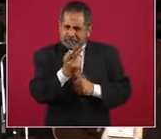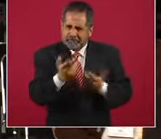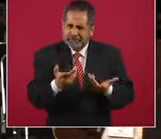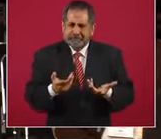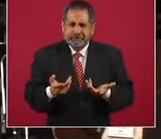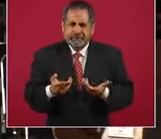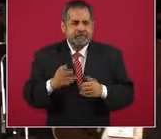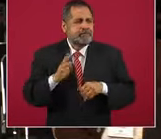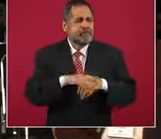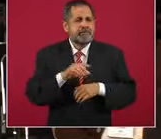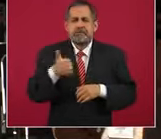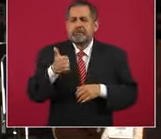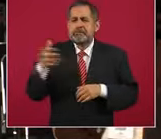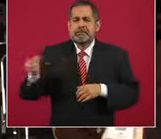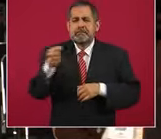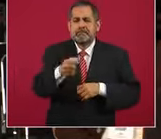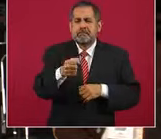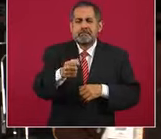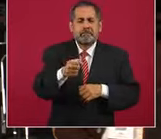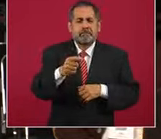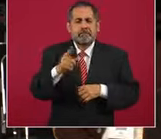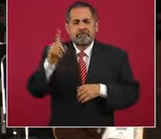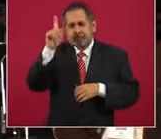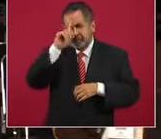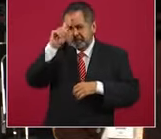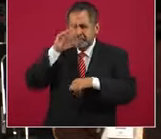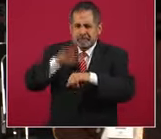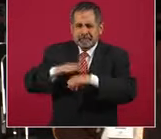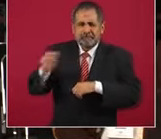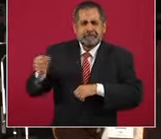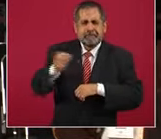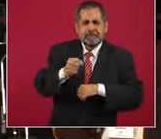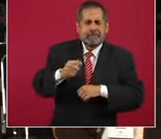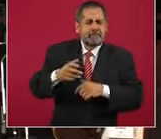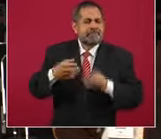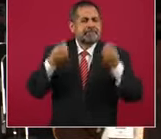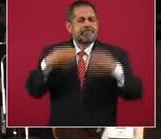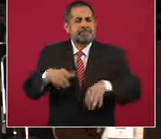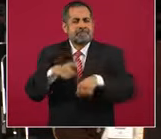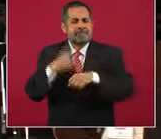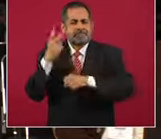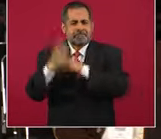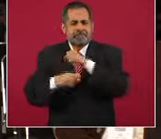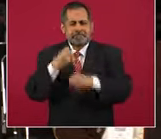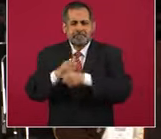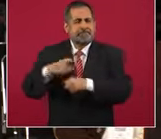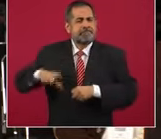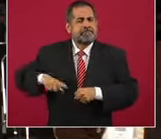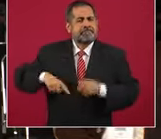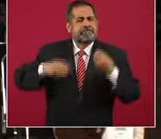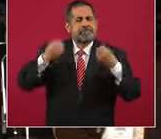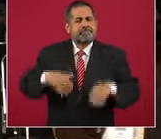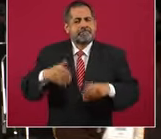haber nombrado a un recomendado, presidente? ¿Por qué perder casi 2 años de gobierno